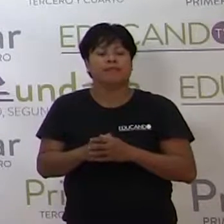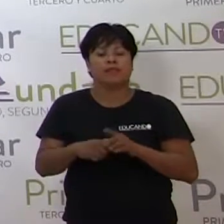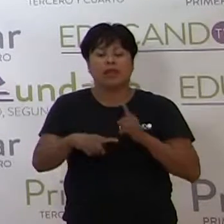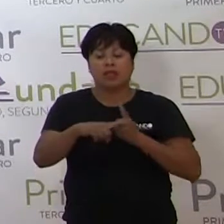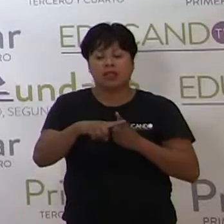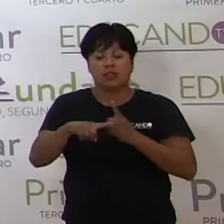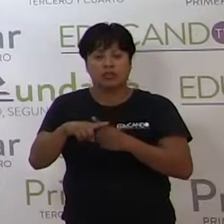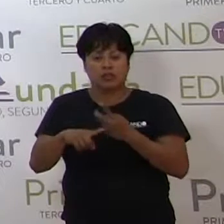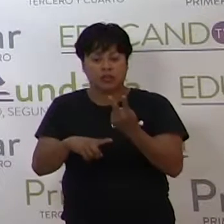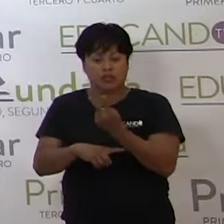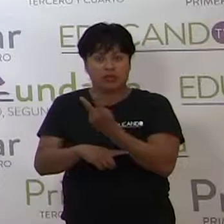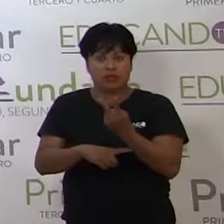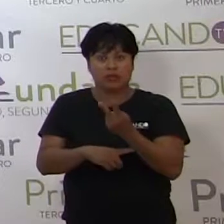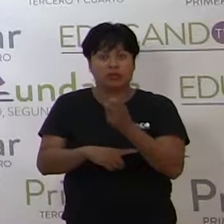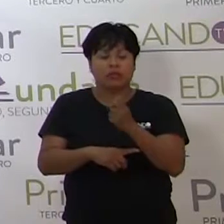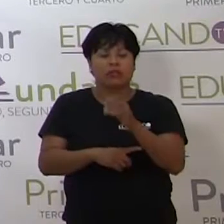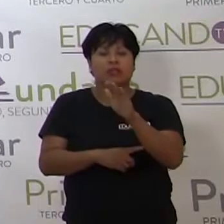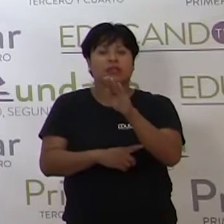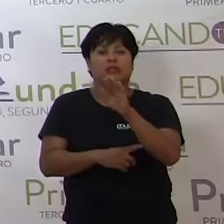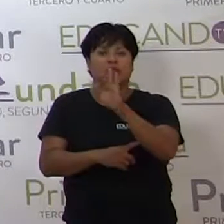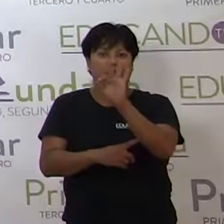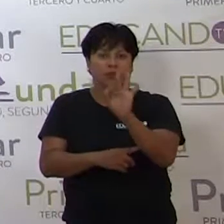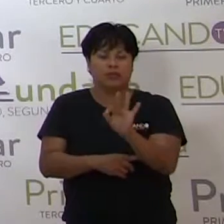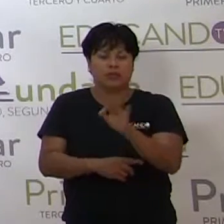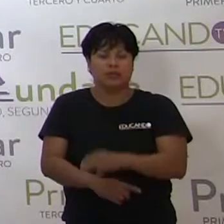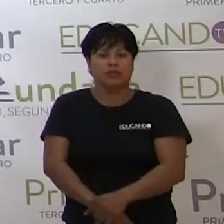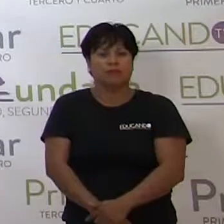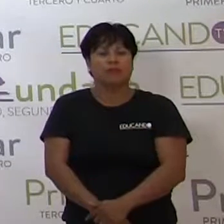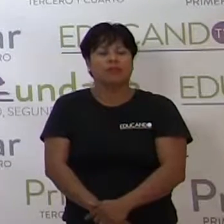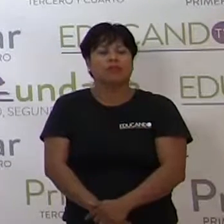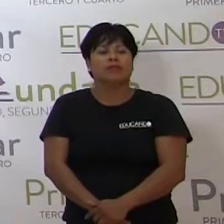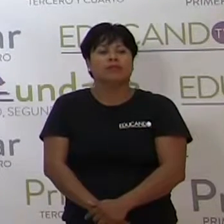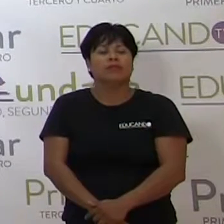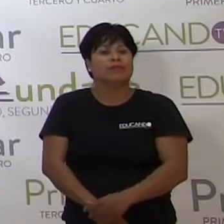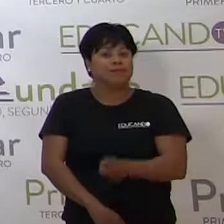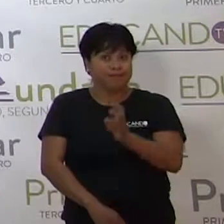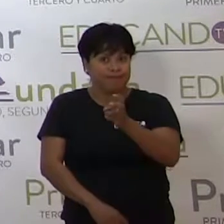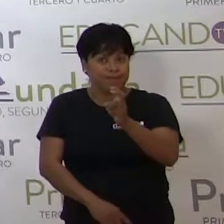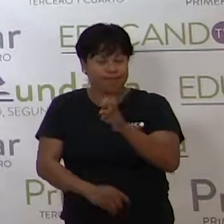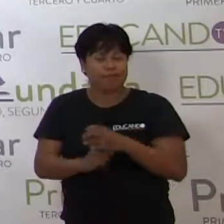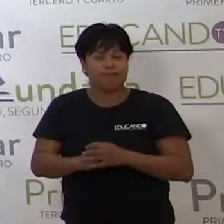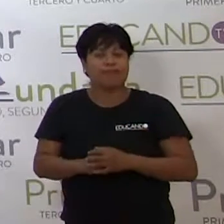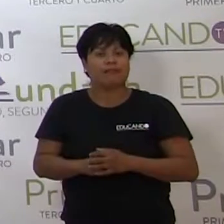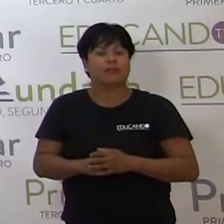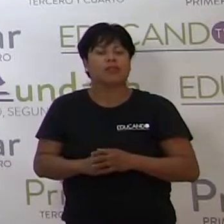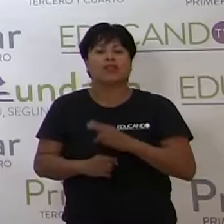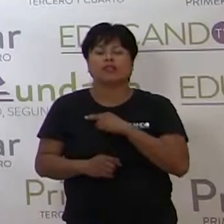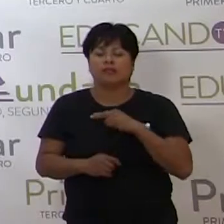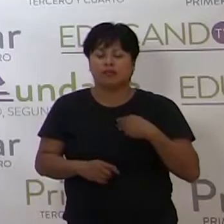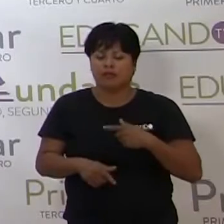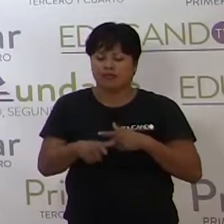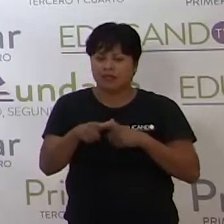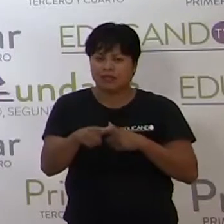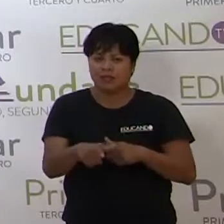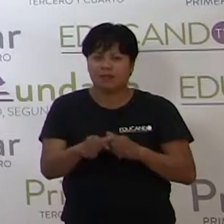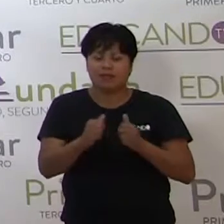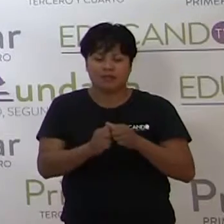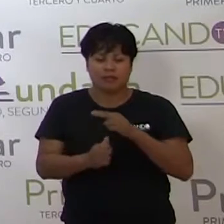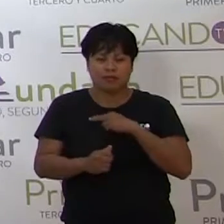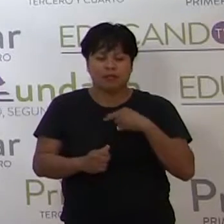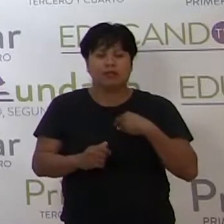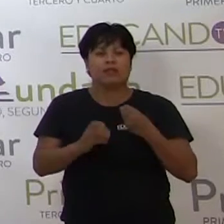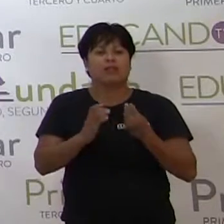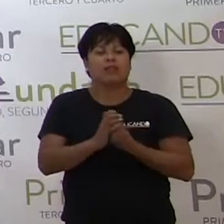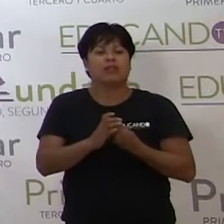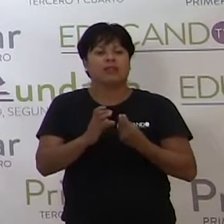suma de estos dos es de 90 grados. Así que sigamos con nuestra clase